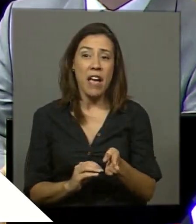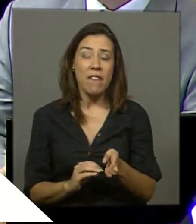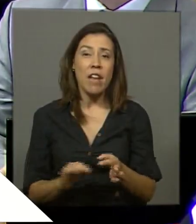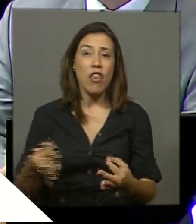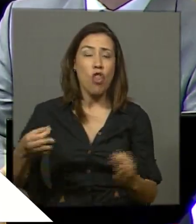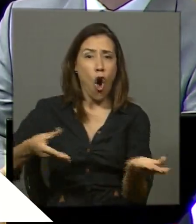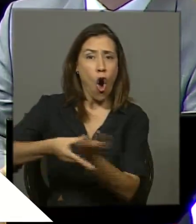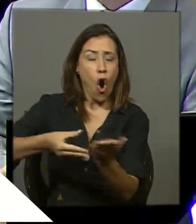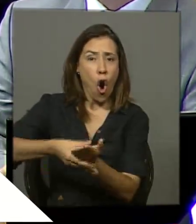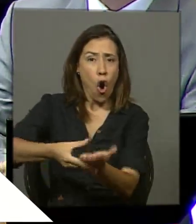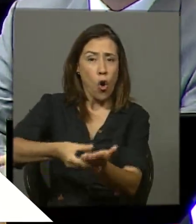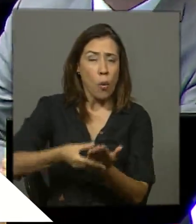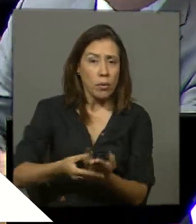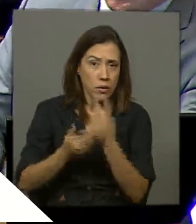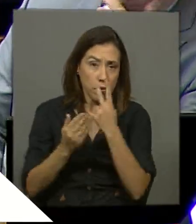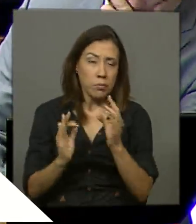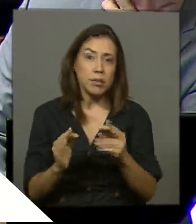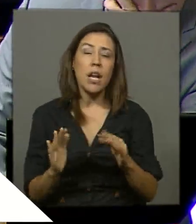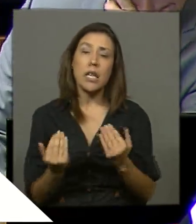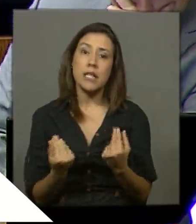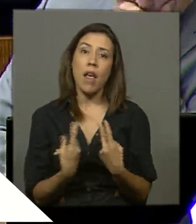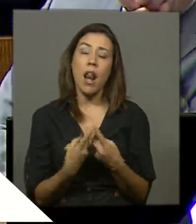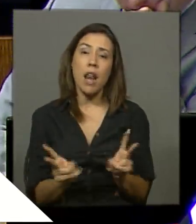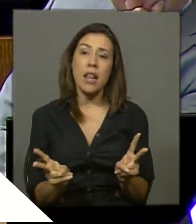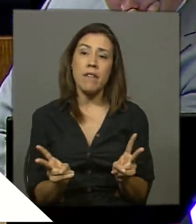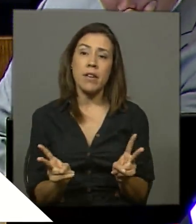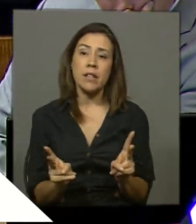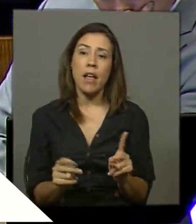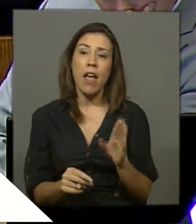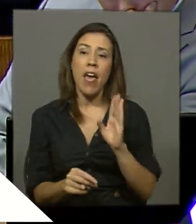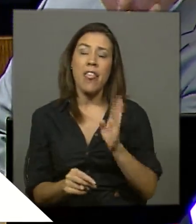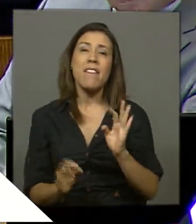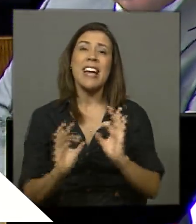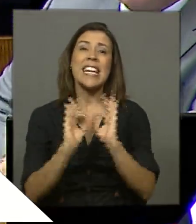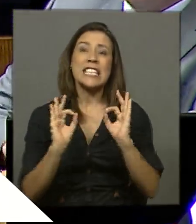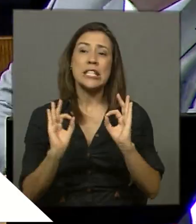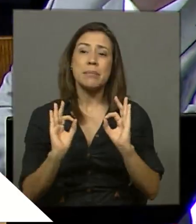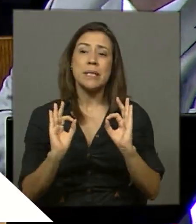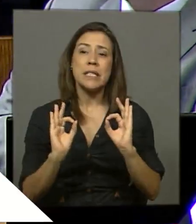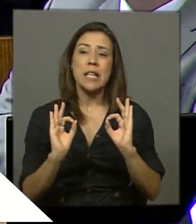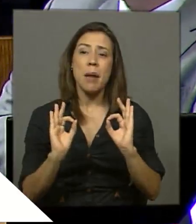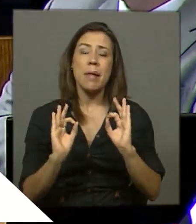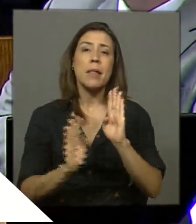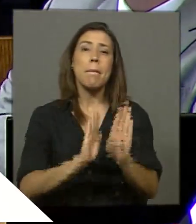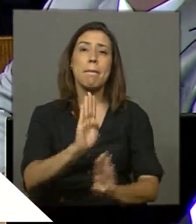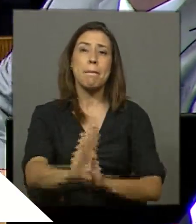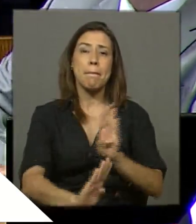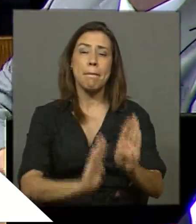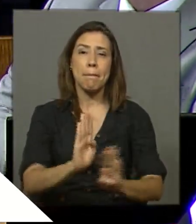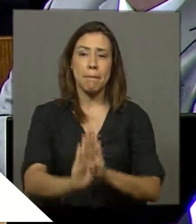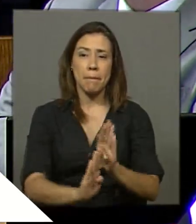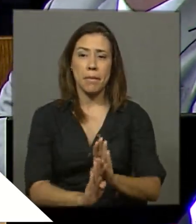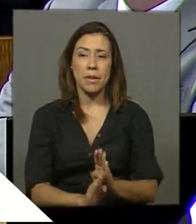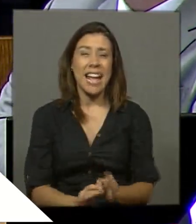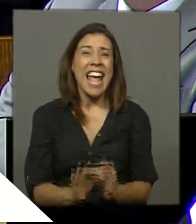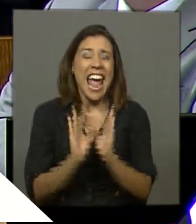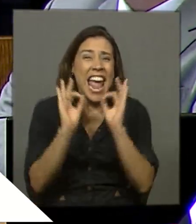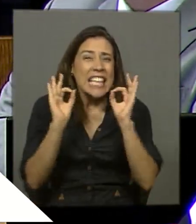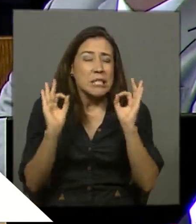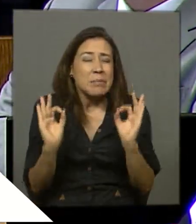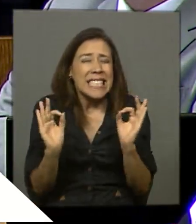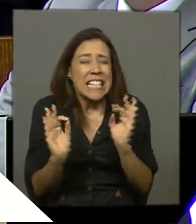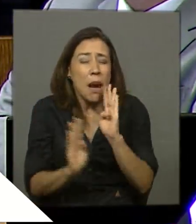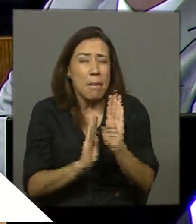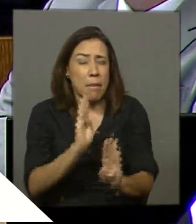documentada refleja la necesidad de libertad de que ella sea especialmente especialmente